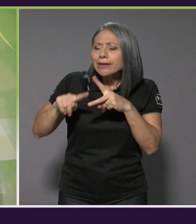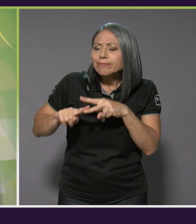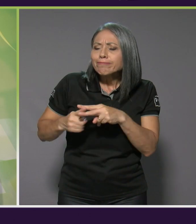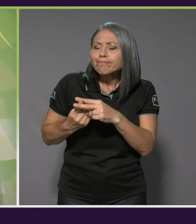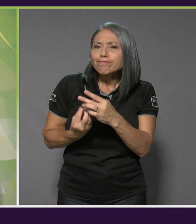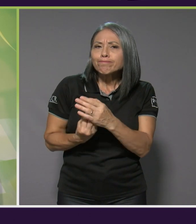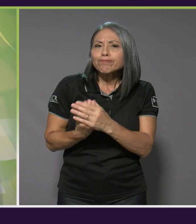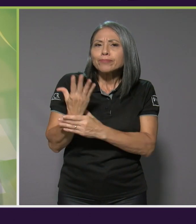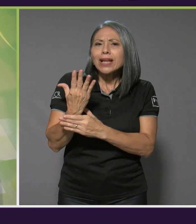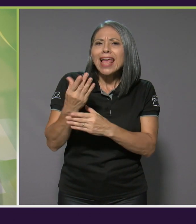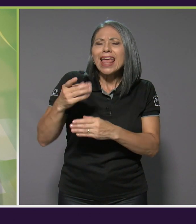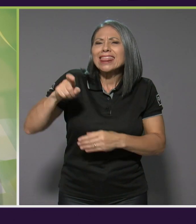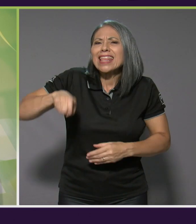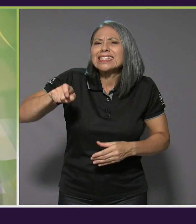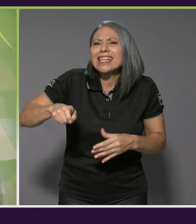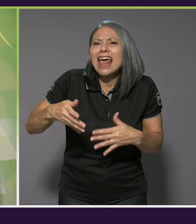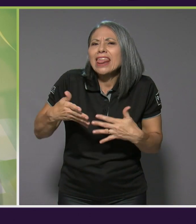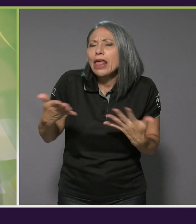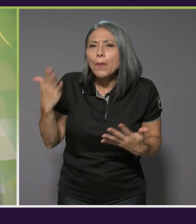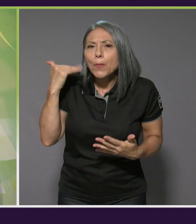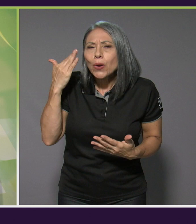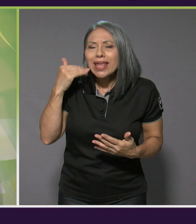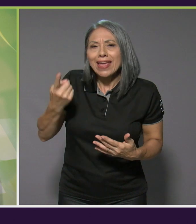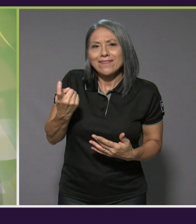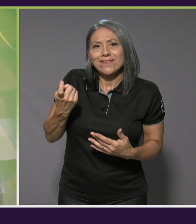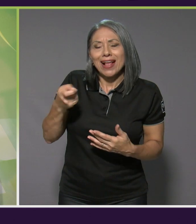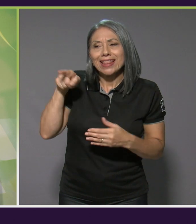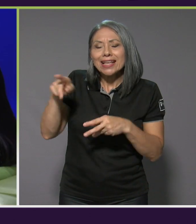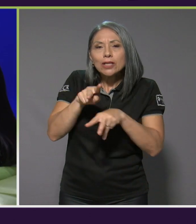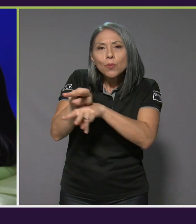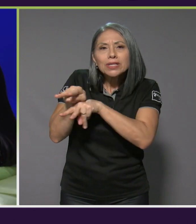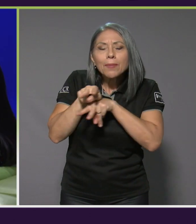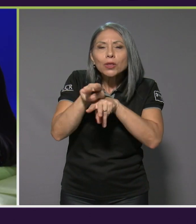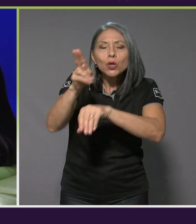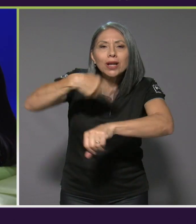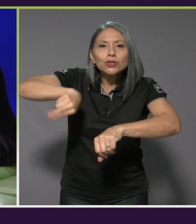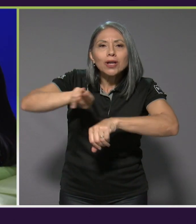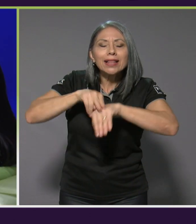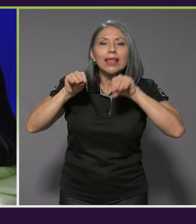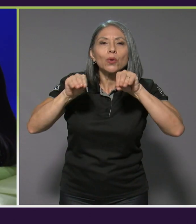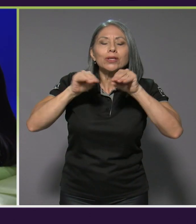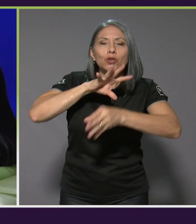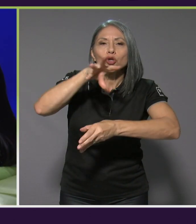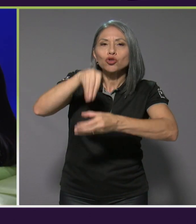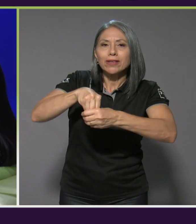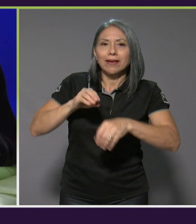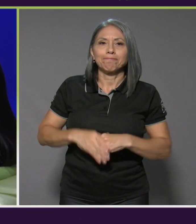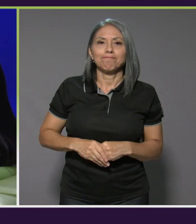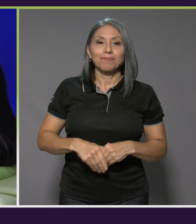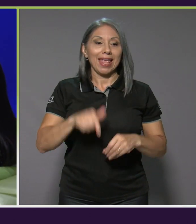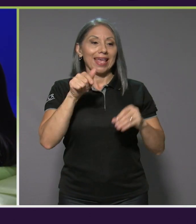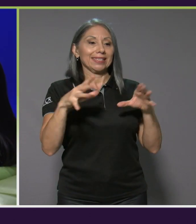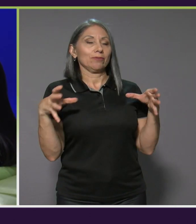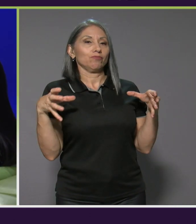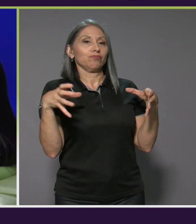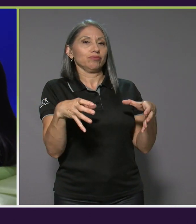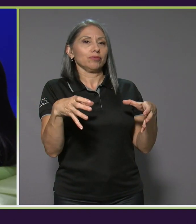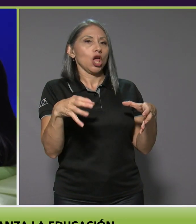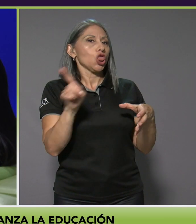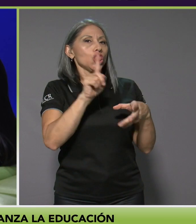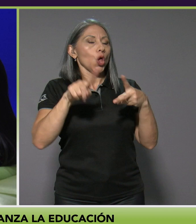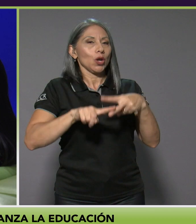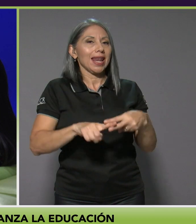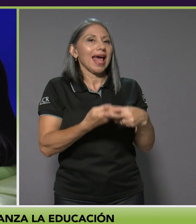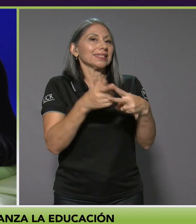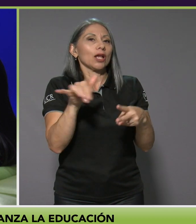hacía falta que existiera un Observatorio Nacional de Educación Inclusiva. El observatorio no nace como un